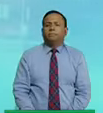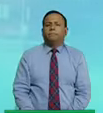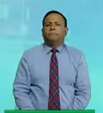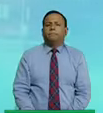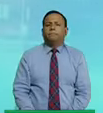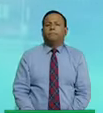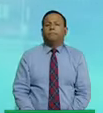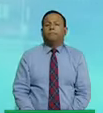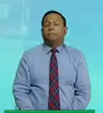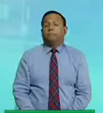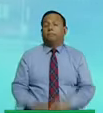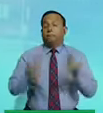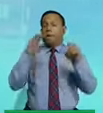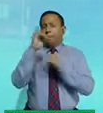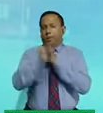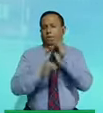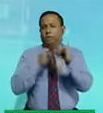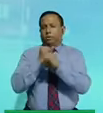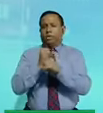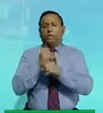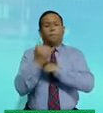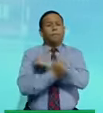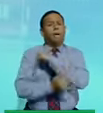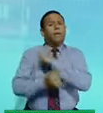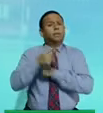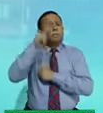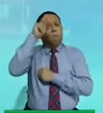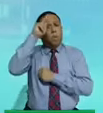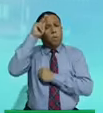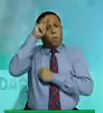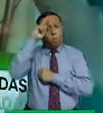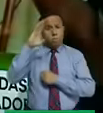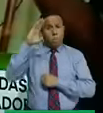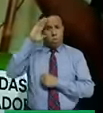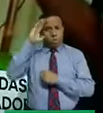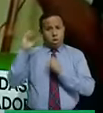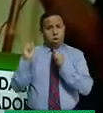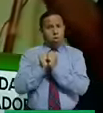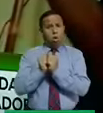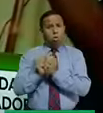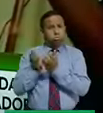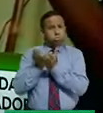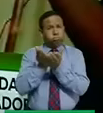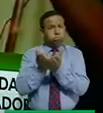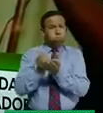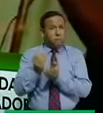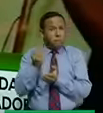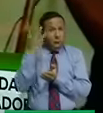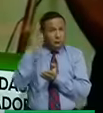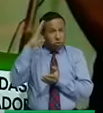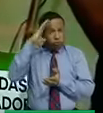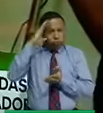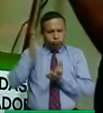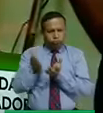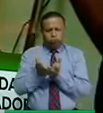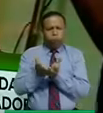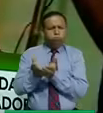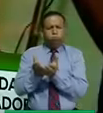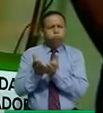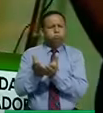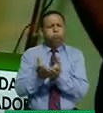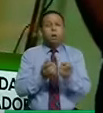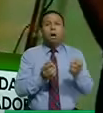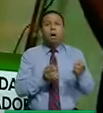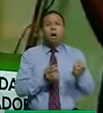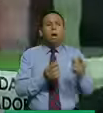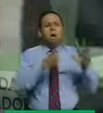Vamos con temas internacionales. En Perú, la policía y la Marina de Guerra decomisaron más de 3 toneladas de cocaína